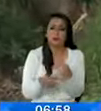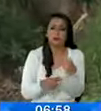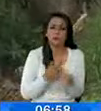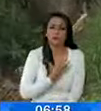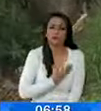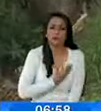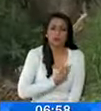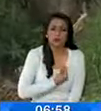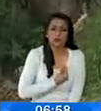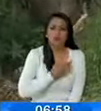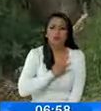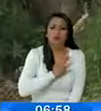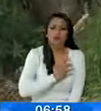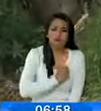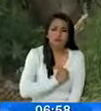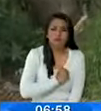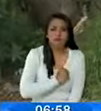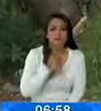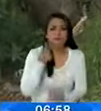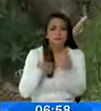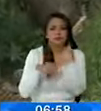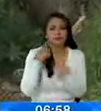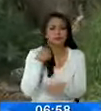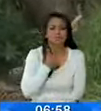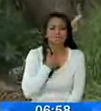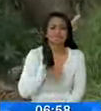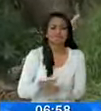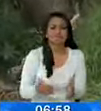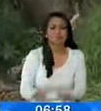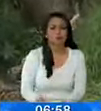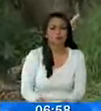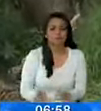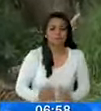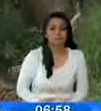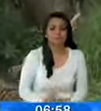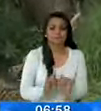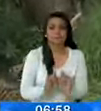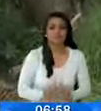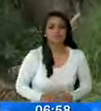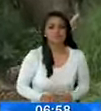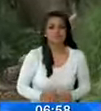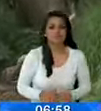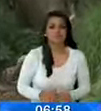se quedan a llorar la partida inesperada del ser querido. En Quito informó Iván Casamen.